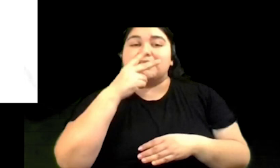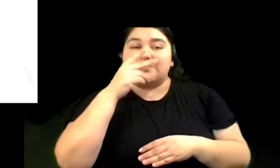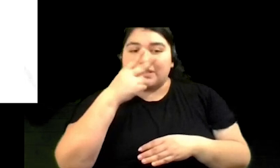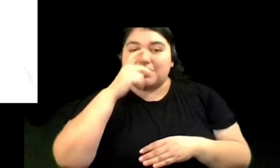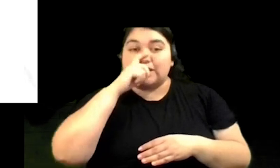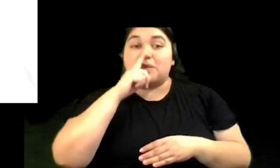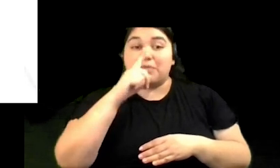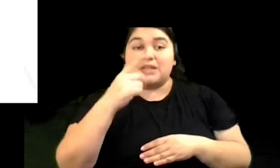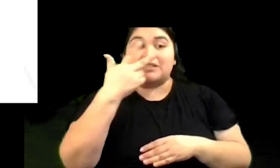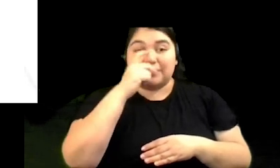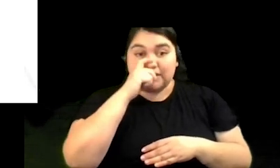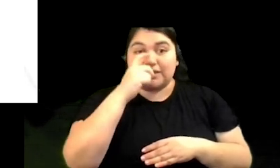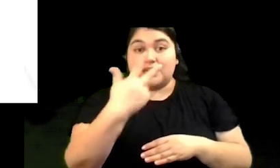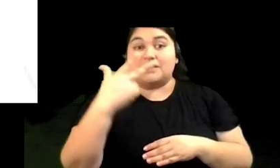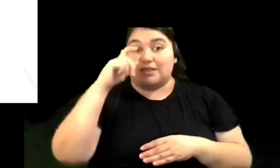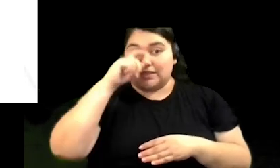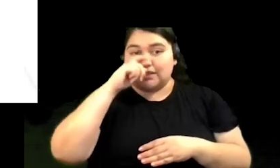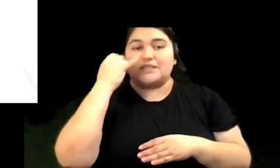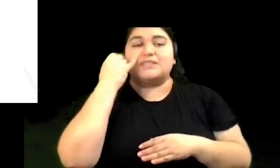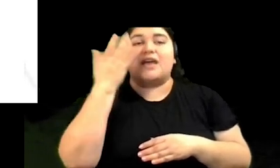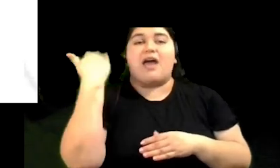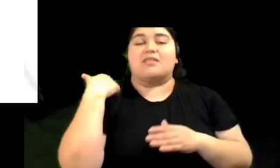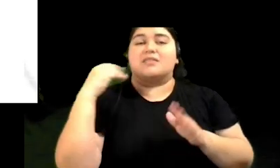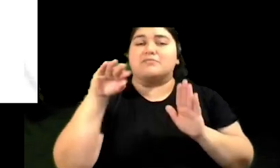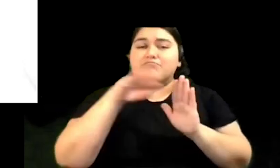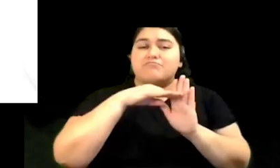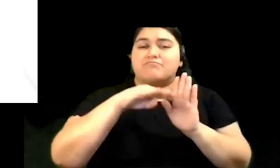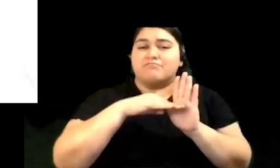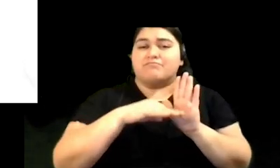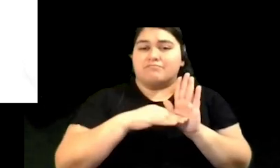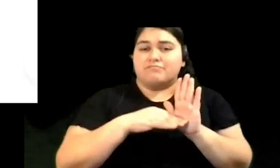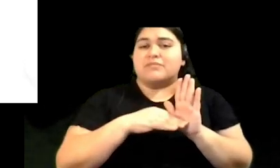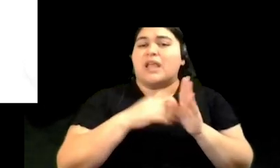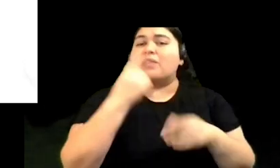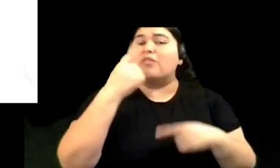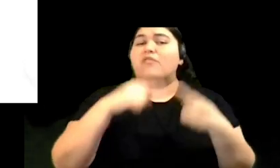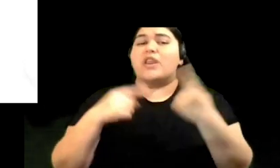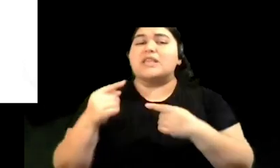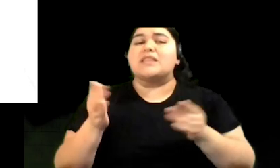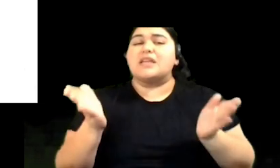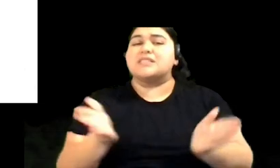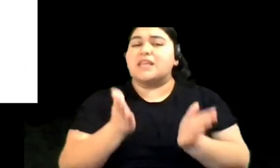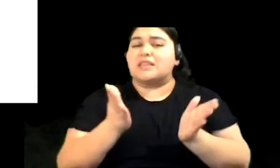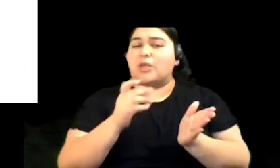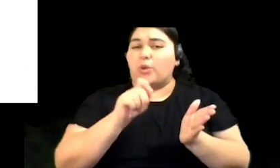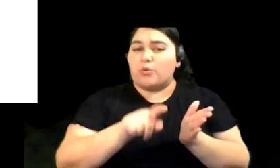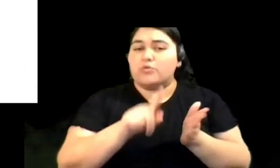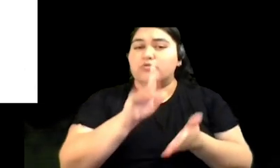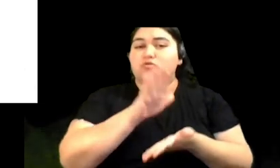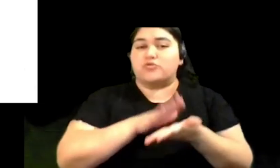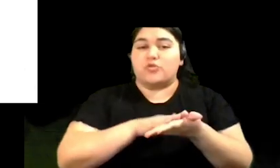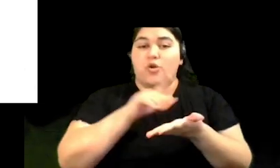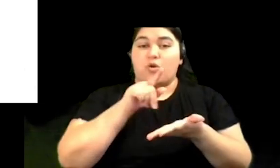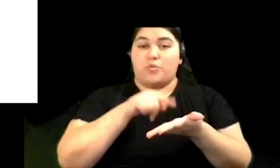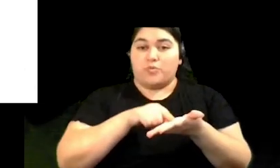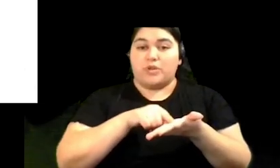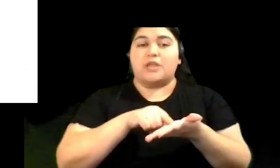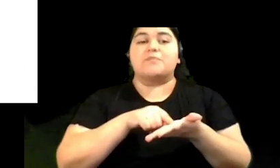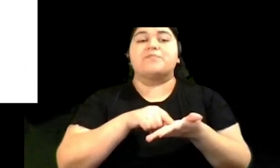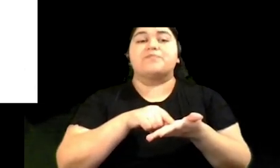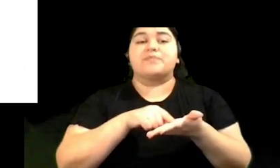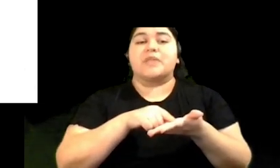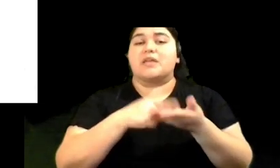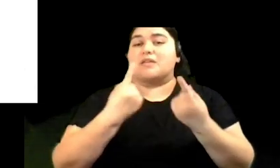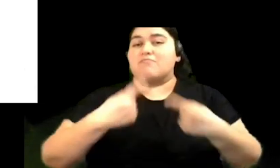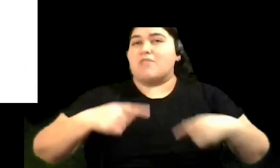27.737 había dispuesto diversos incentivos, en este caso aplicables a locación de